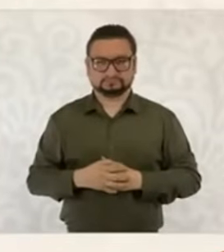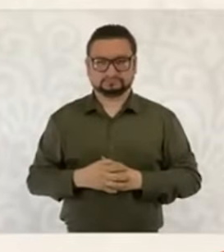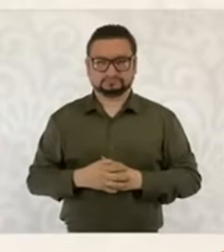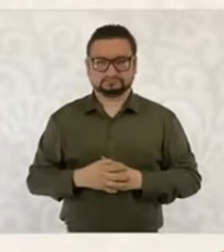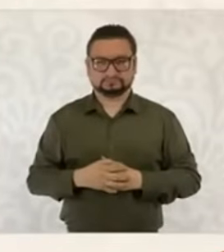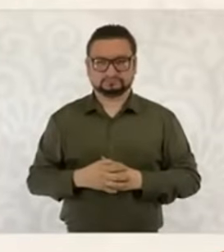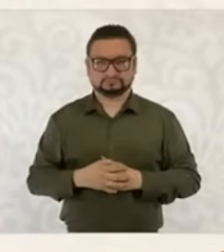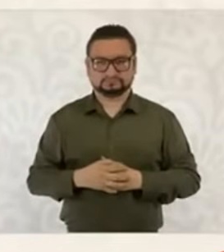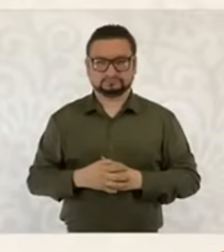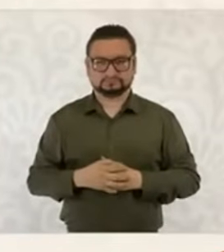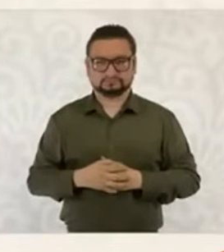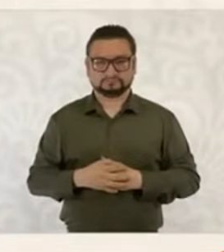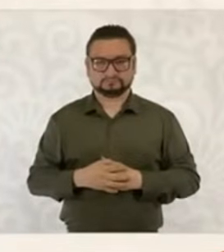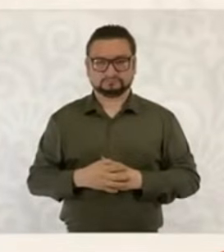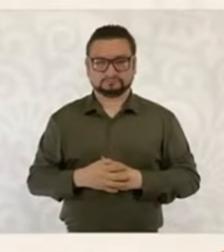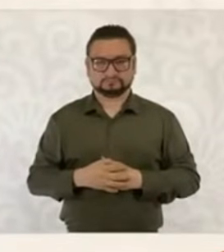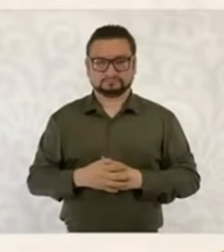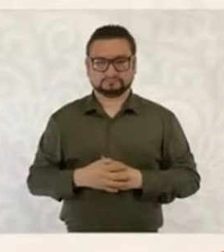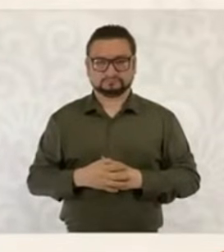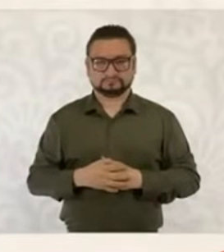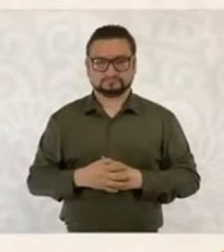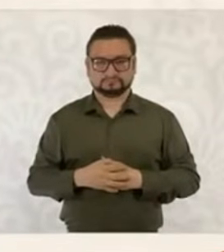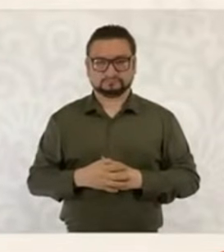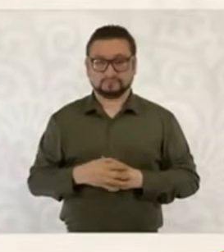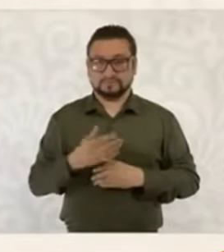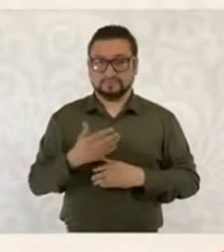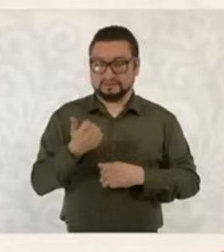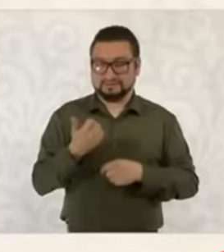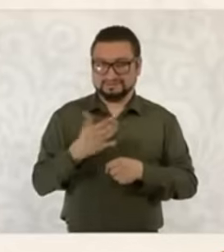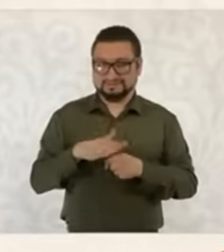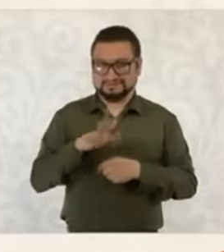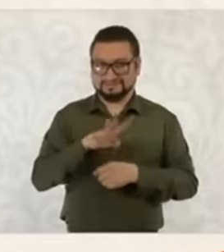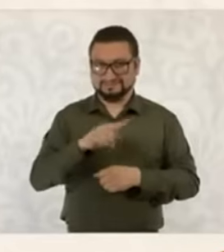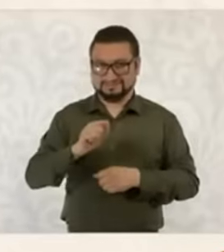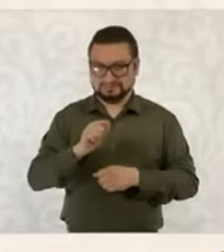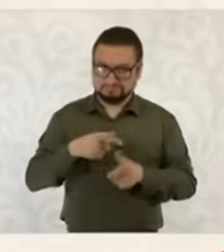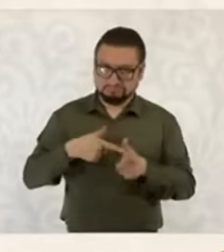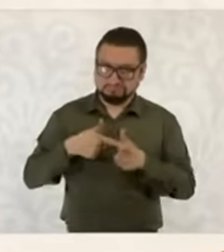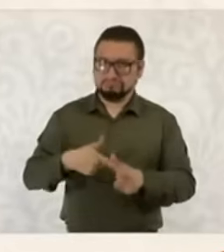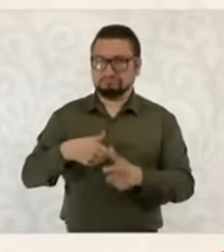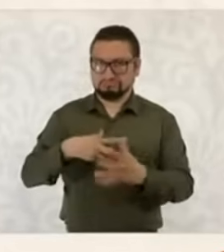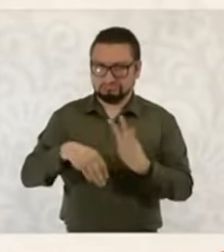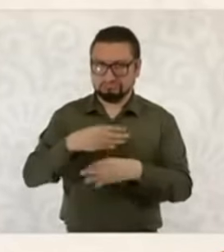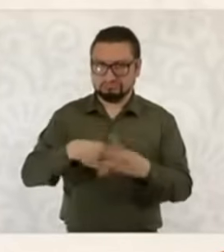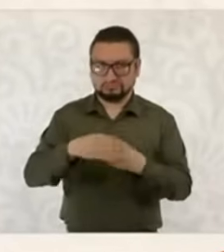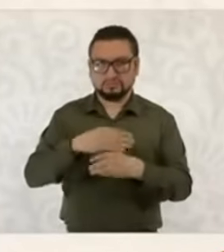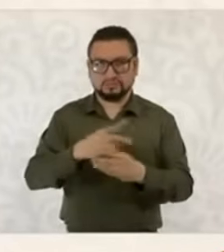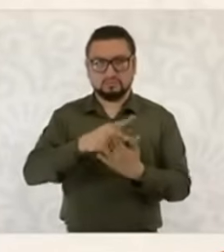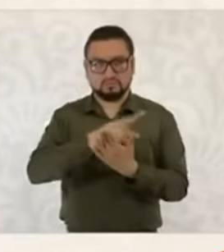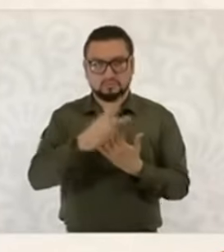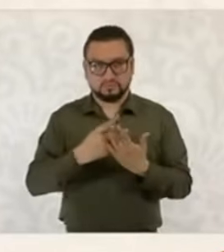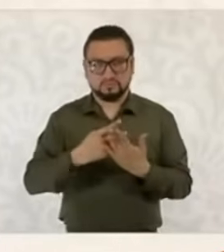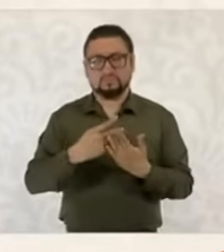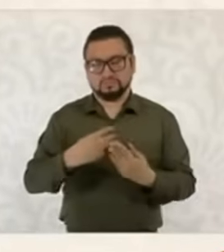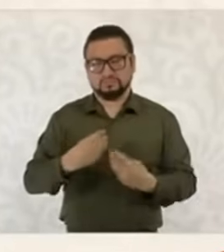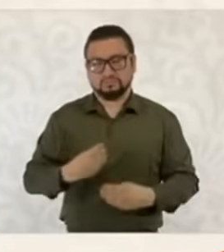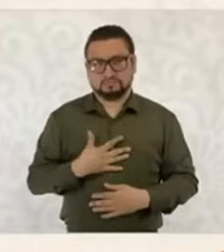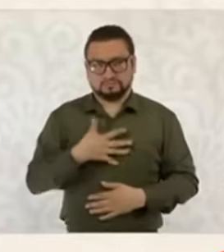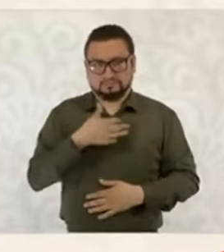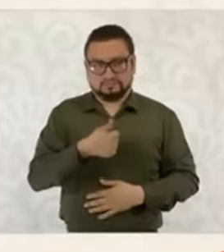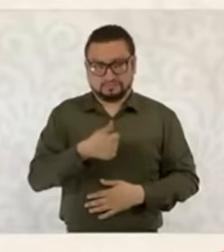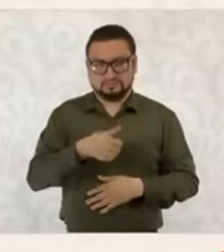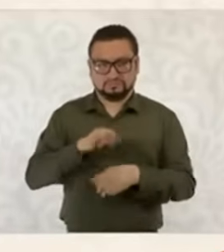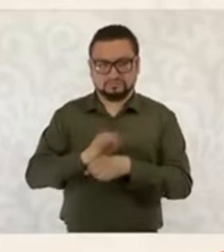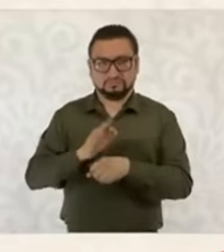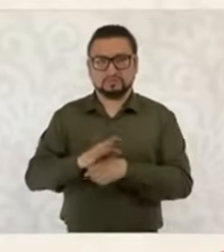la estrategia que ha seguido las administraciones de la cuarta transformación. Los programas del bienestar, como mencionábamos,